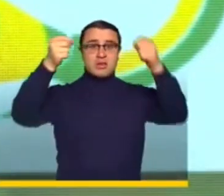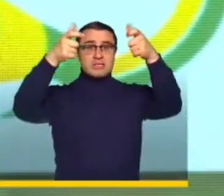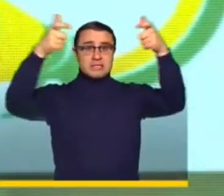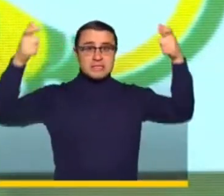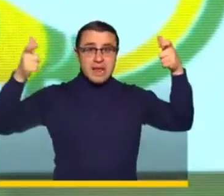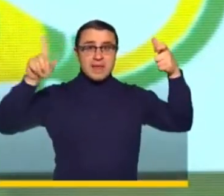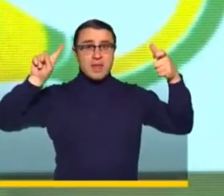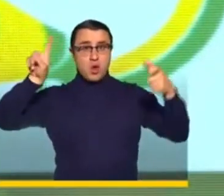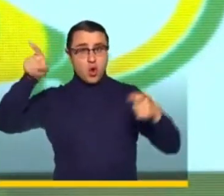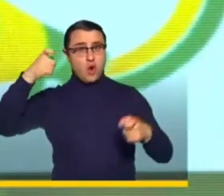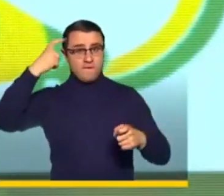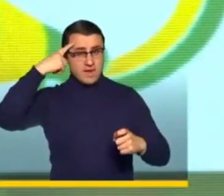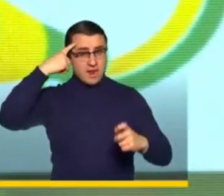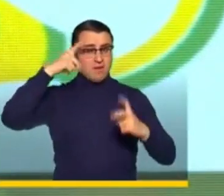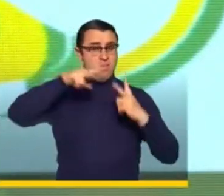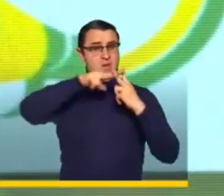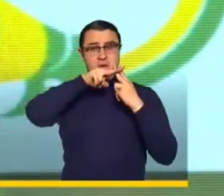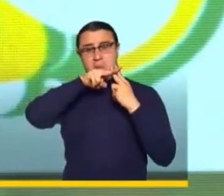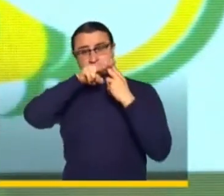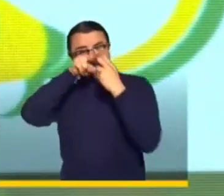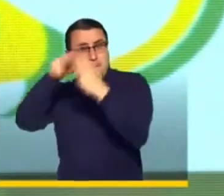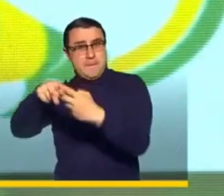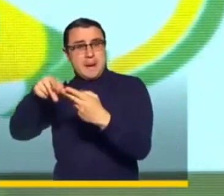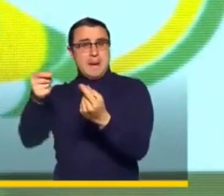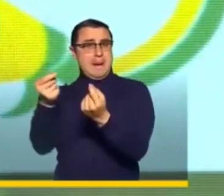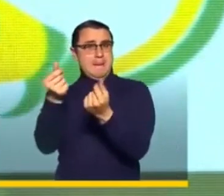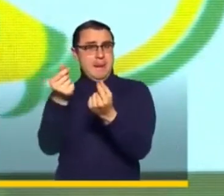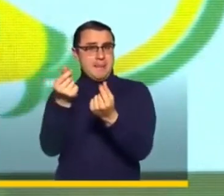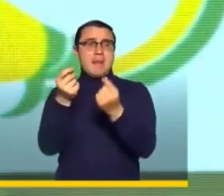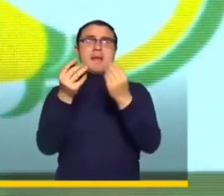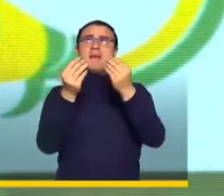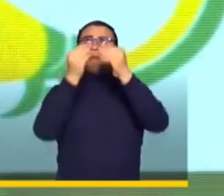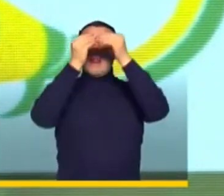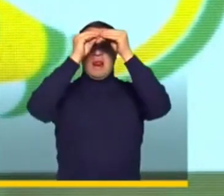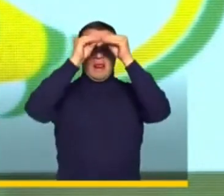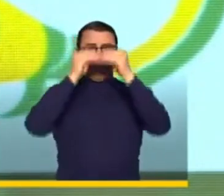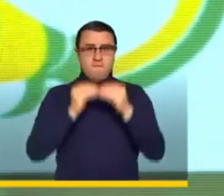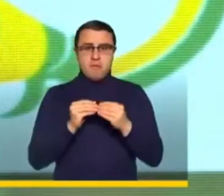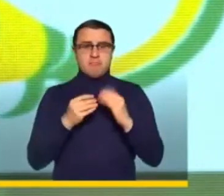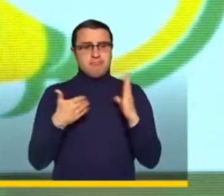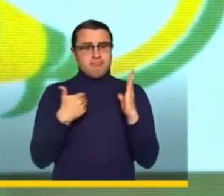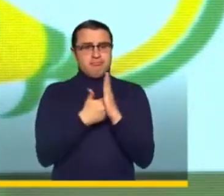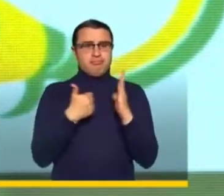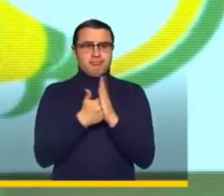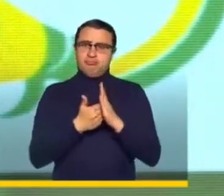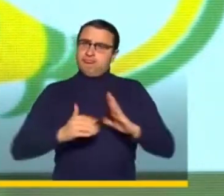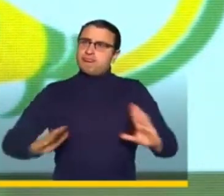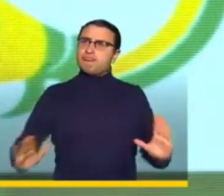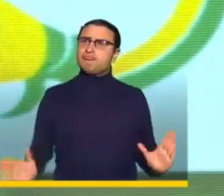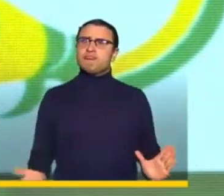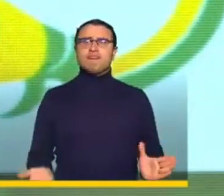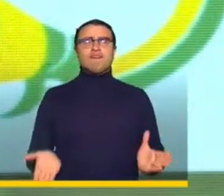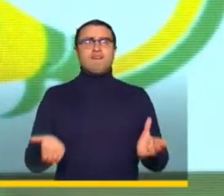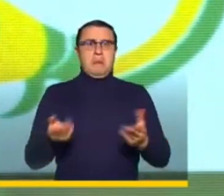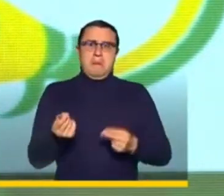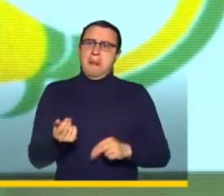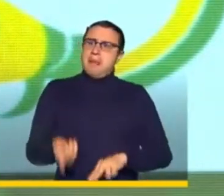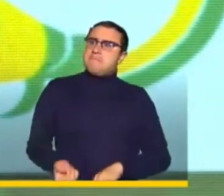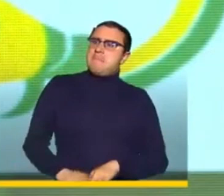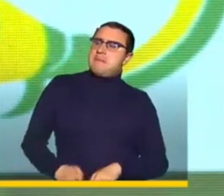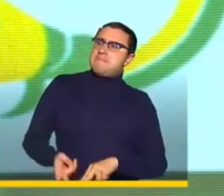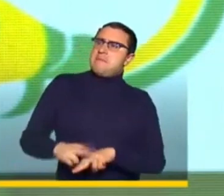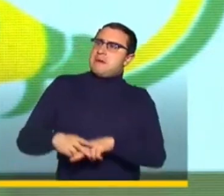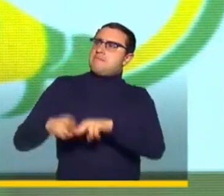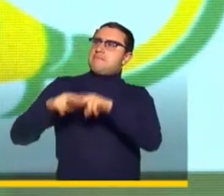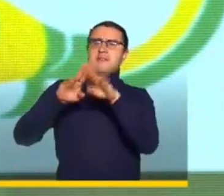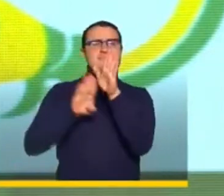el crédito, las formas como se puede garantizar un crecimiento de las ganancias y